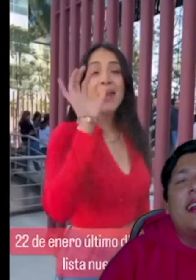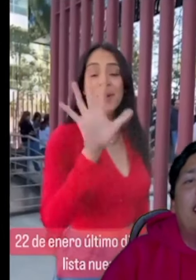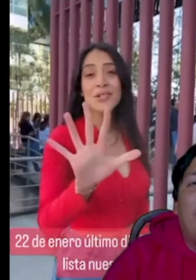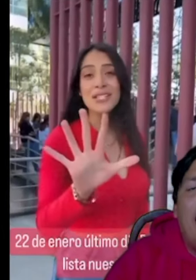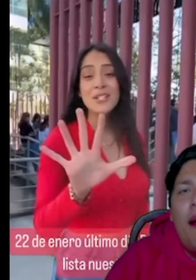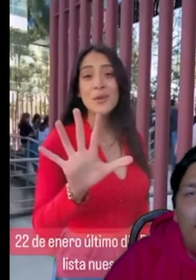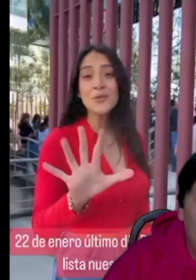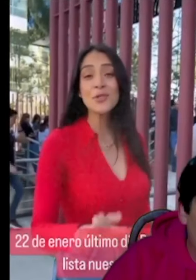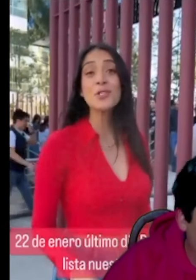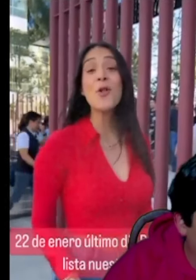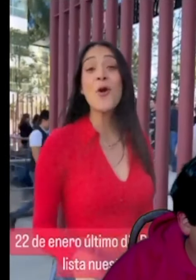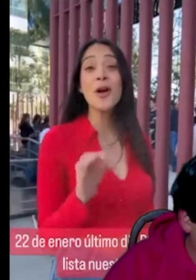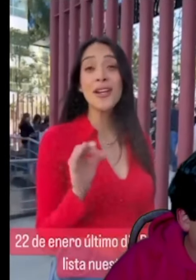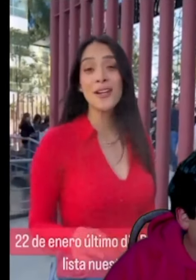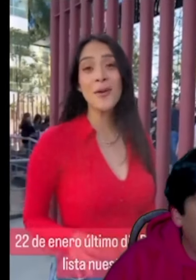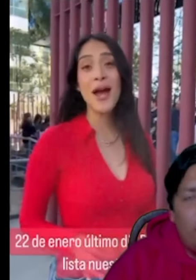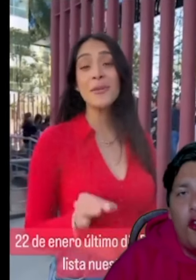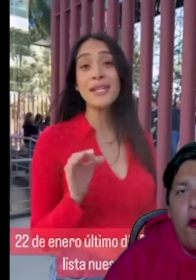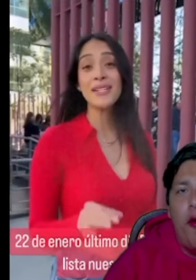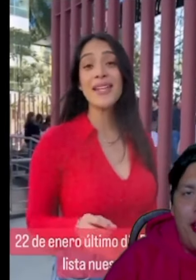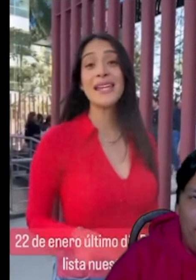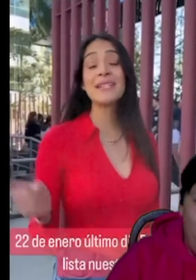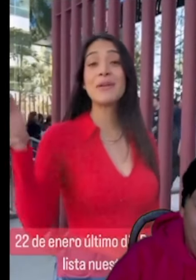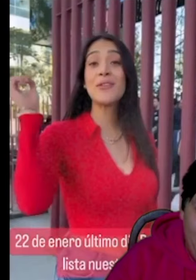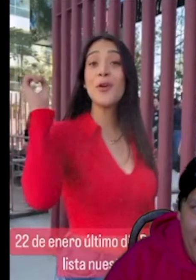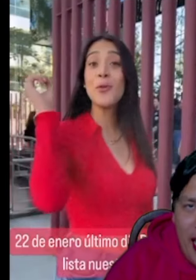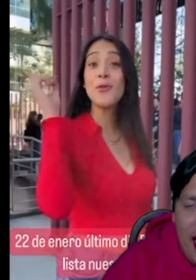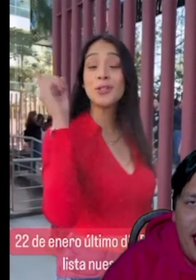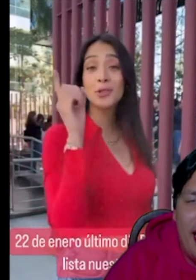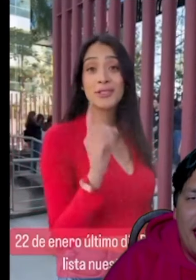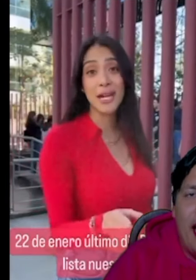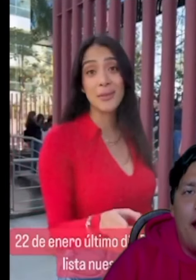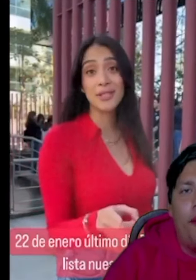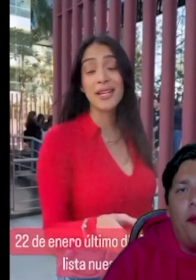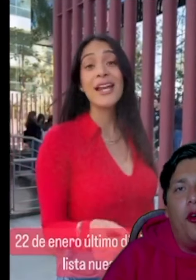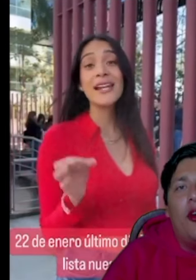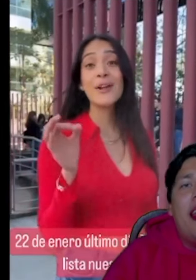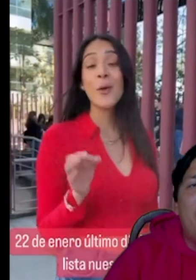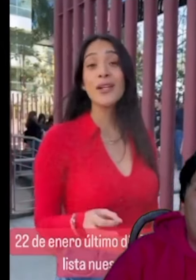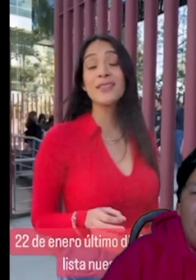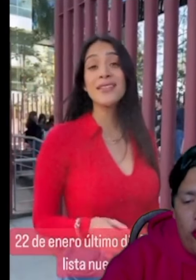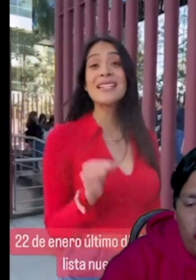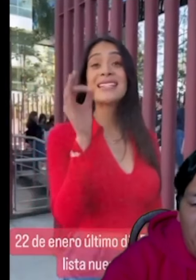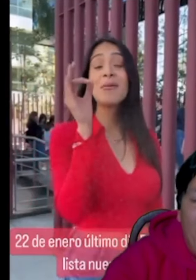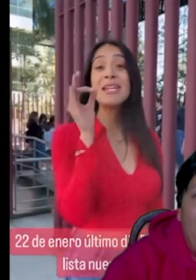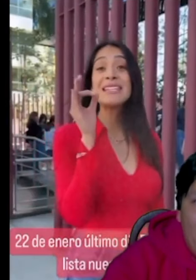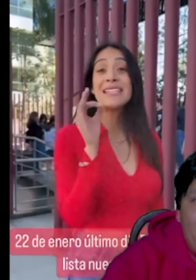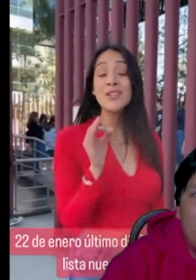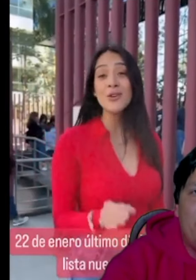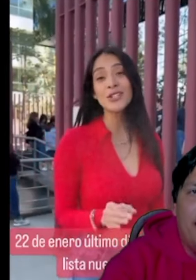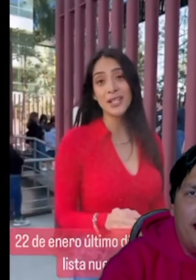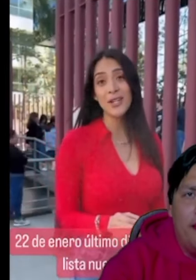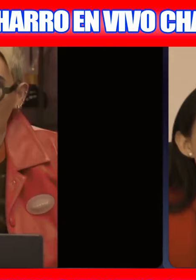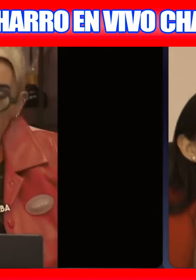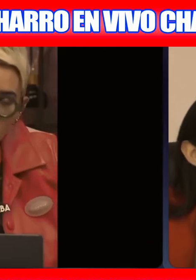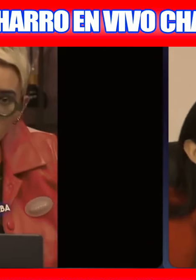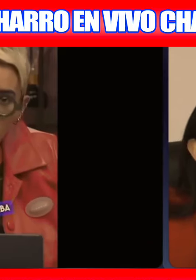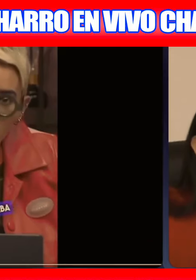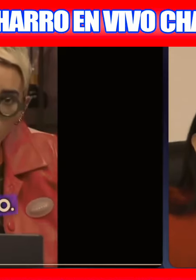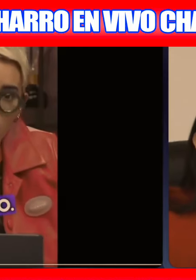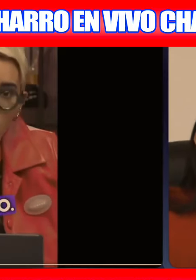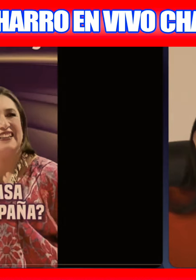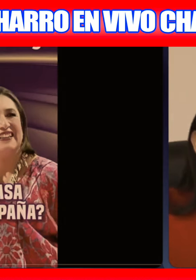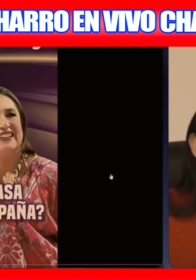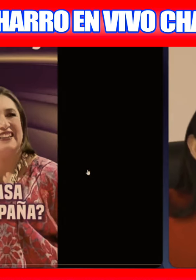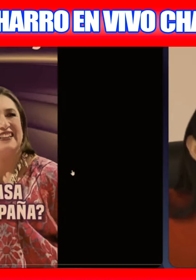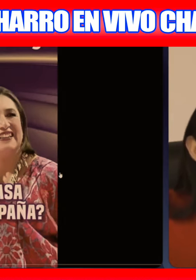y aquí sacamos los nombres, porque ya estuvo bueno que quieran engañar al pueblo y que nos quieran intimidar. ¿Qué pasó,